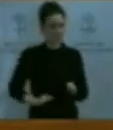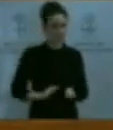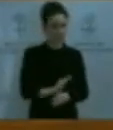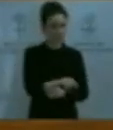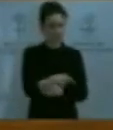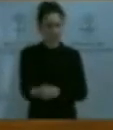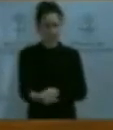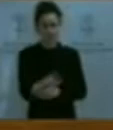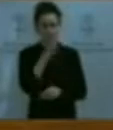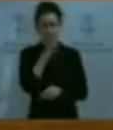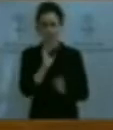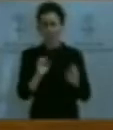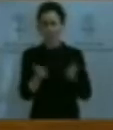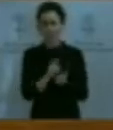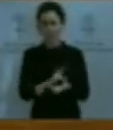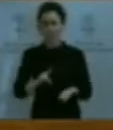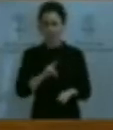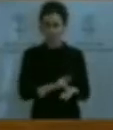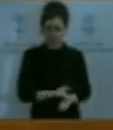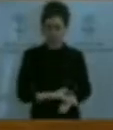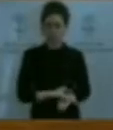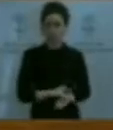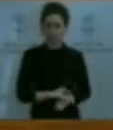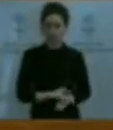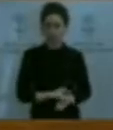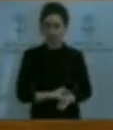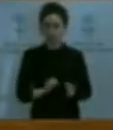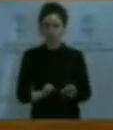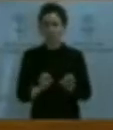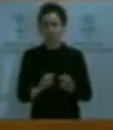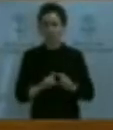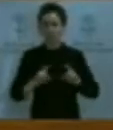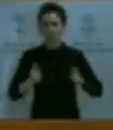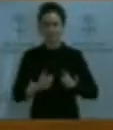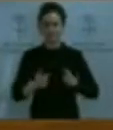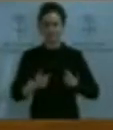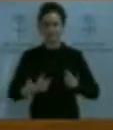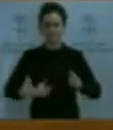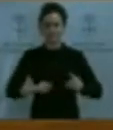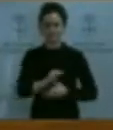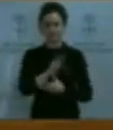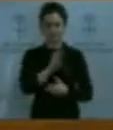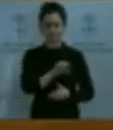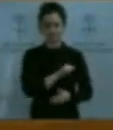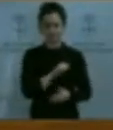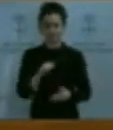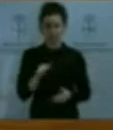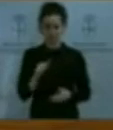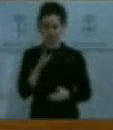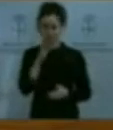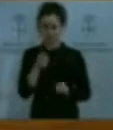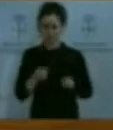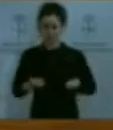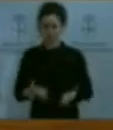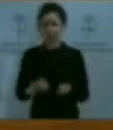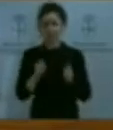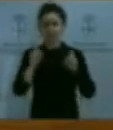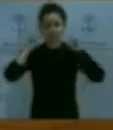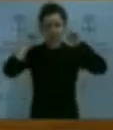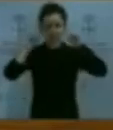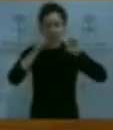la mesa de financiación autonómica. Porque si el 90% del gasto educativo corresponde a las comunidades autónomas y a las consejerías porque las competencias están